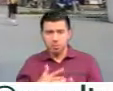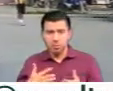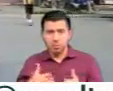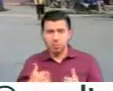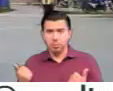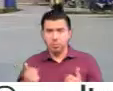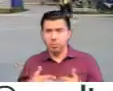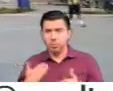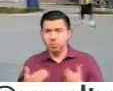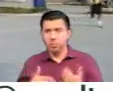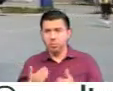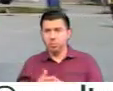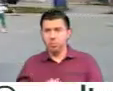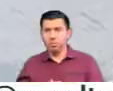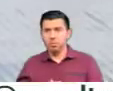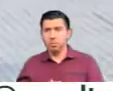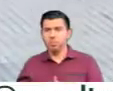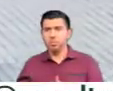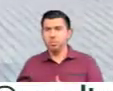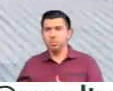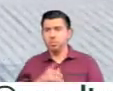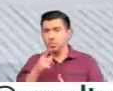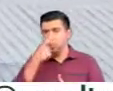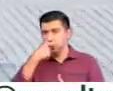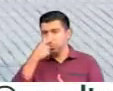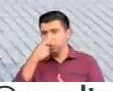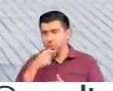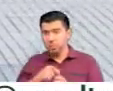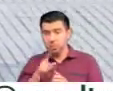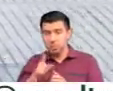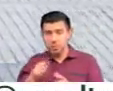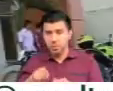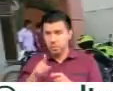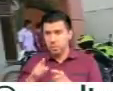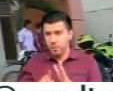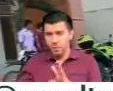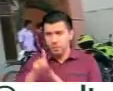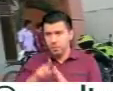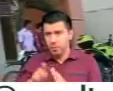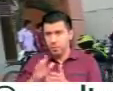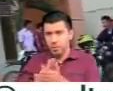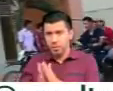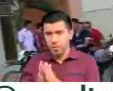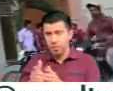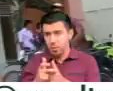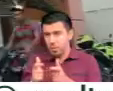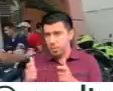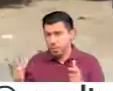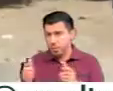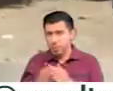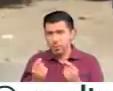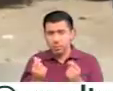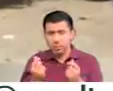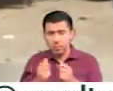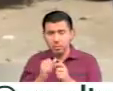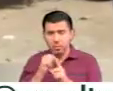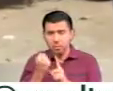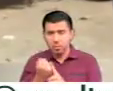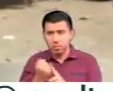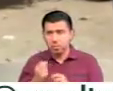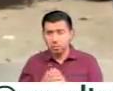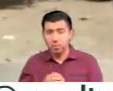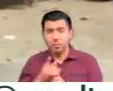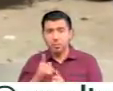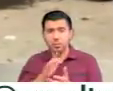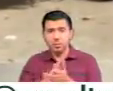Carmen, municipio vecino a San Vicente de Chucurí, la paz y el progreso se reflejan en su crecimiento económico y social. La